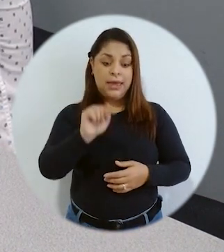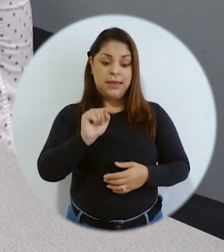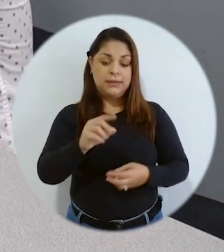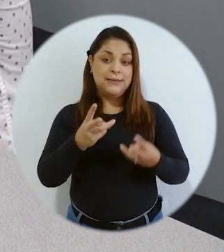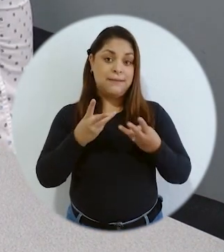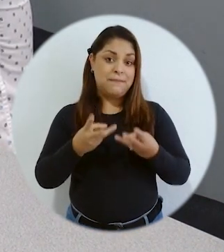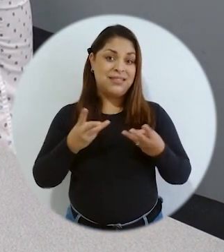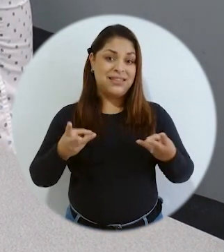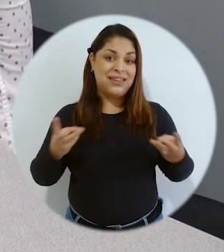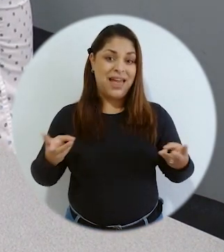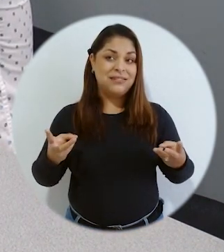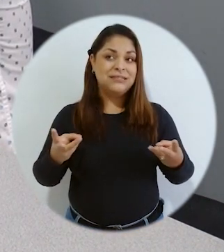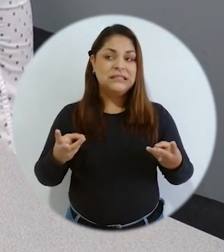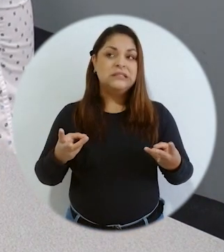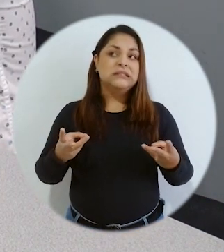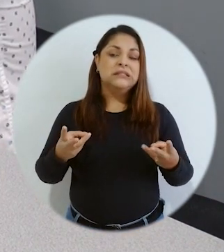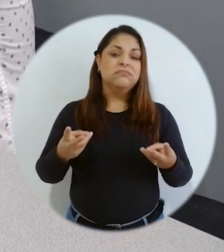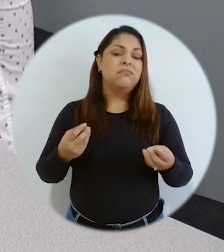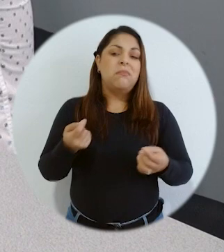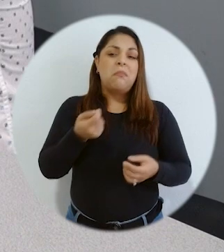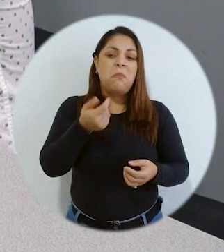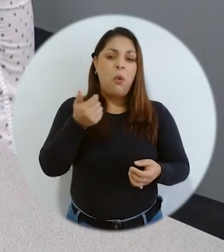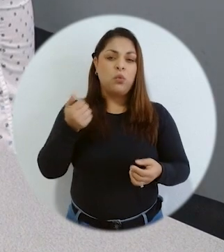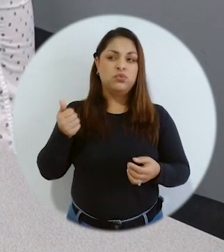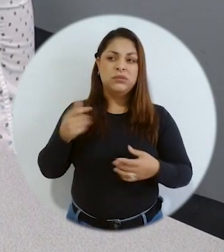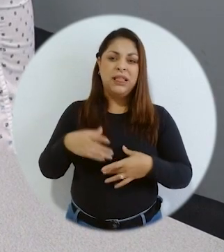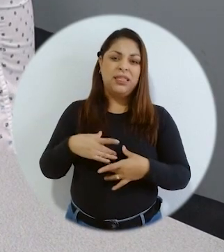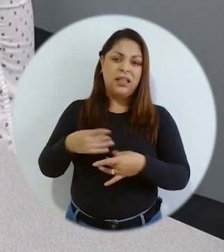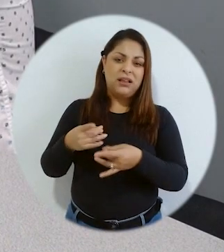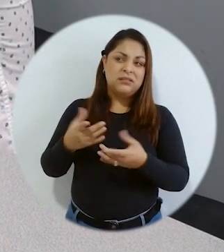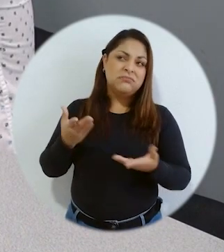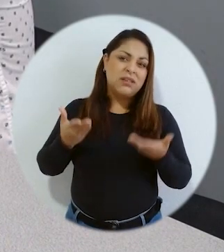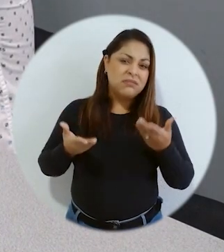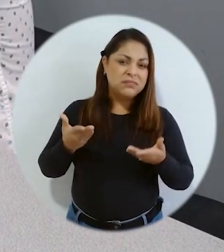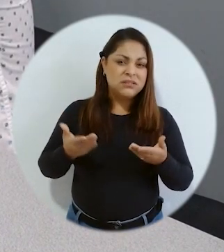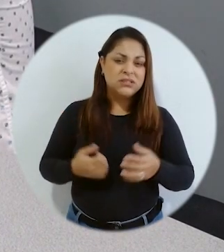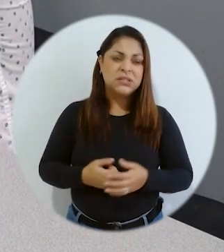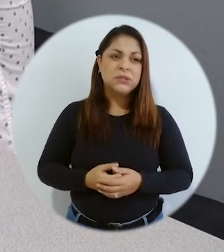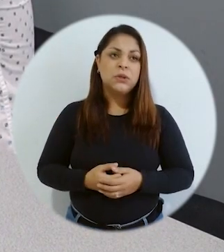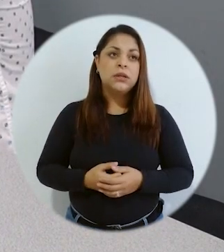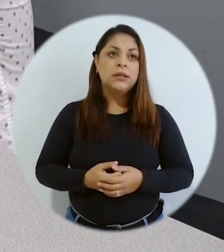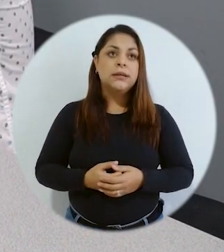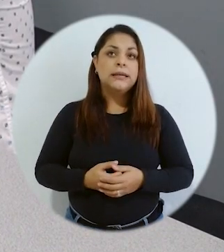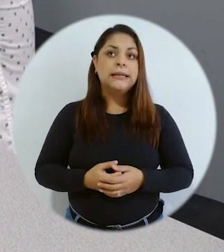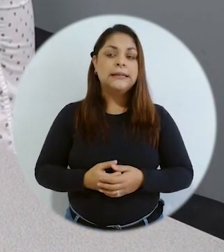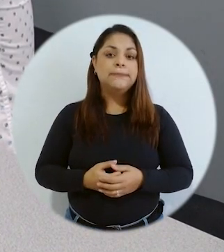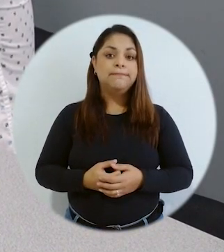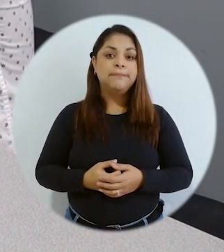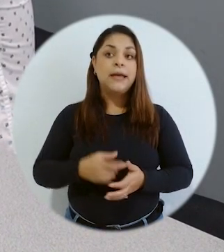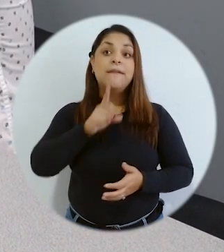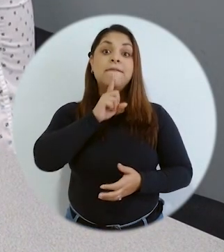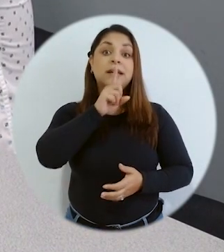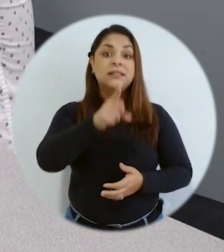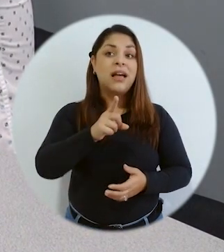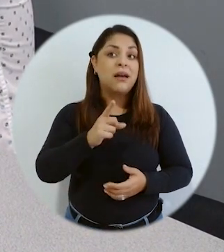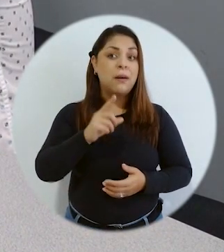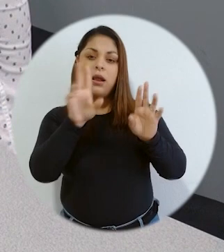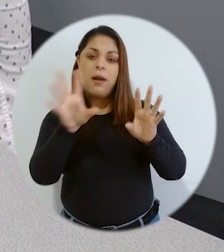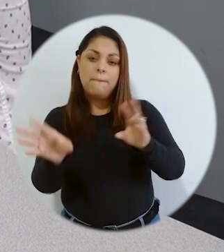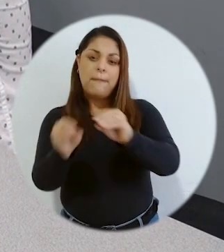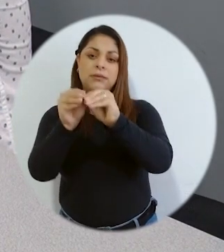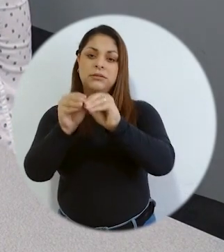desaparecidos con un acto póstumo. No se había realizado en una universidad pública, creo que fuiste vos el que lo mencionó, ¿cierto? Sí, es algo que tanto